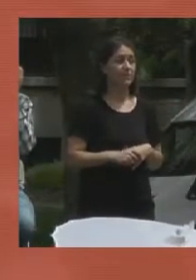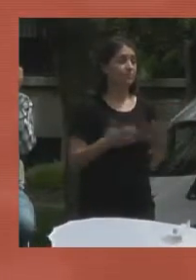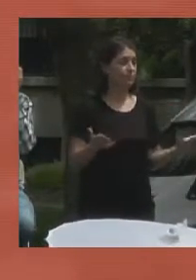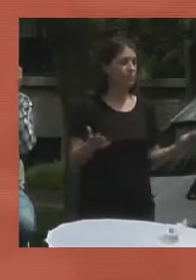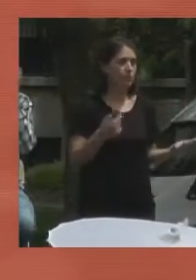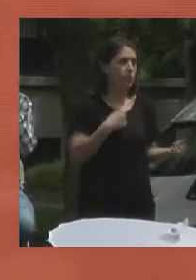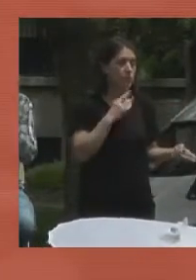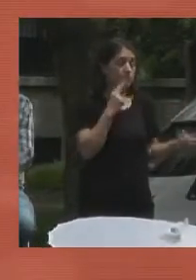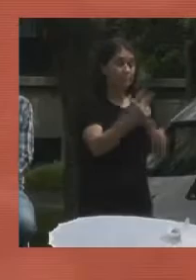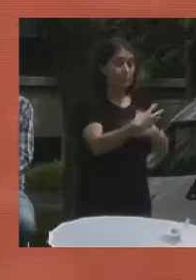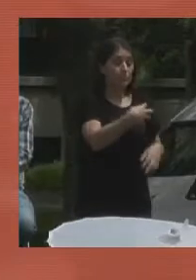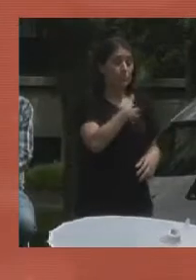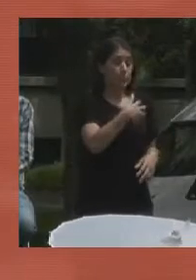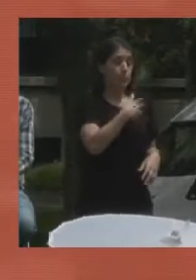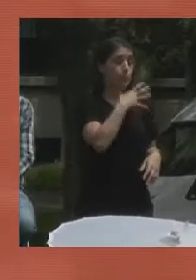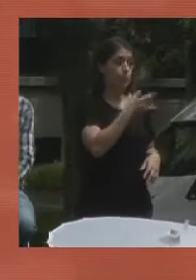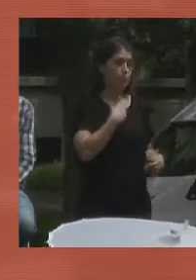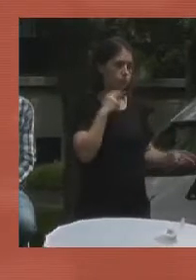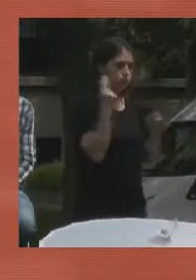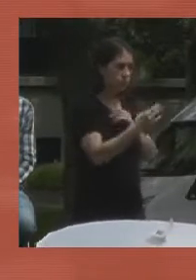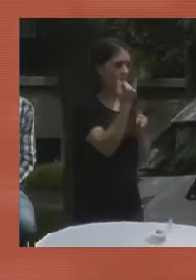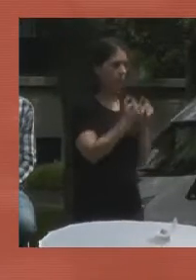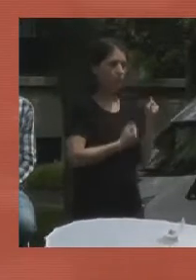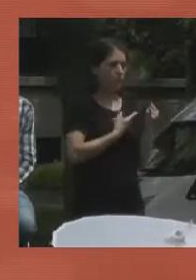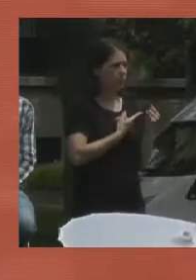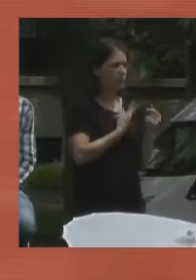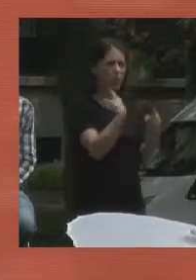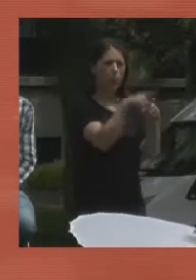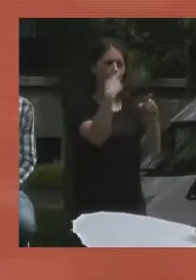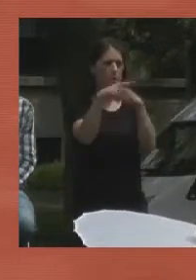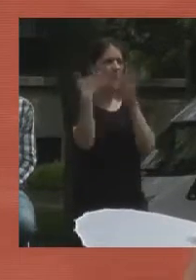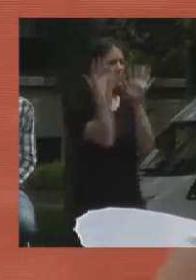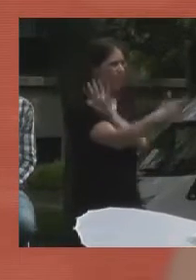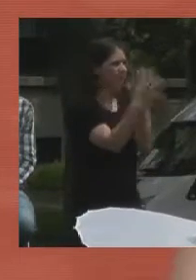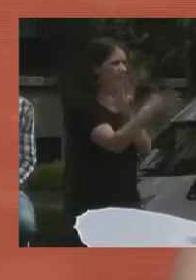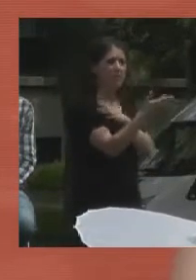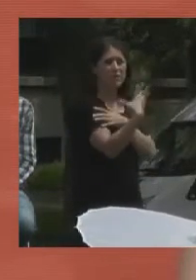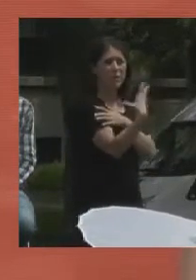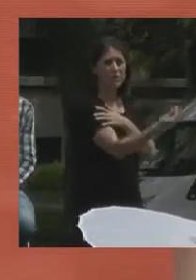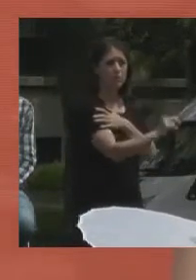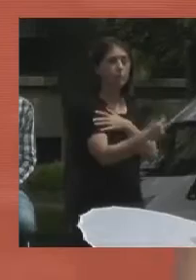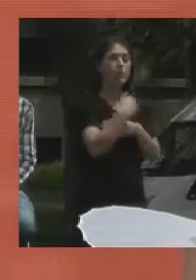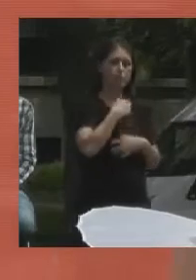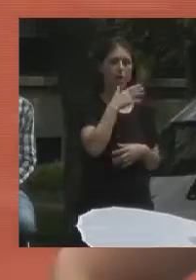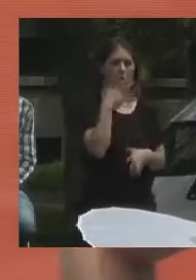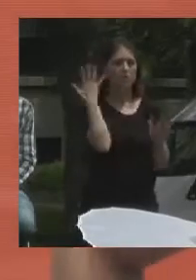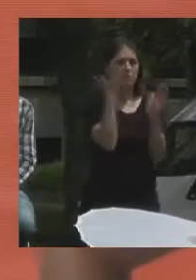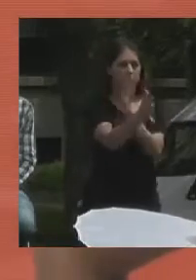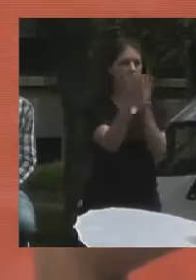Entón non lle podía contestar, porque para contestarlle teño que contar un montón de cousas que ele non iba a entender, non? Pero vou vos contar a